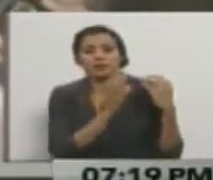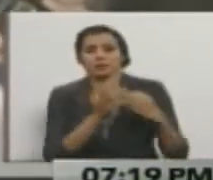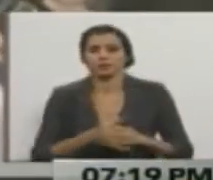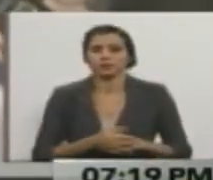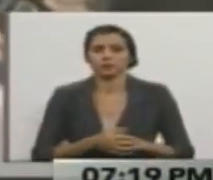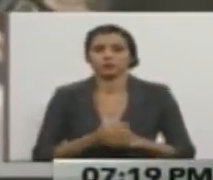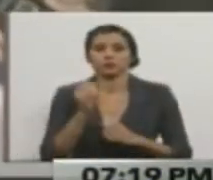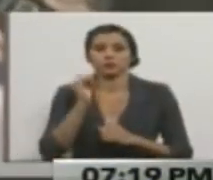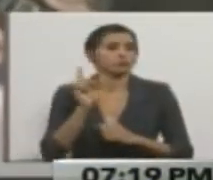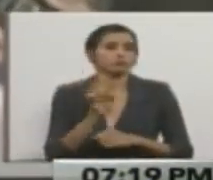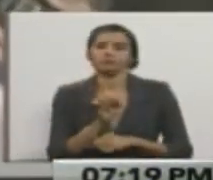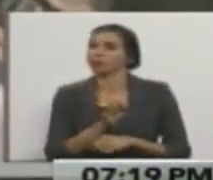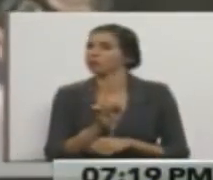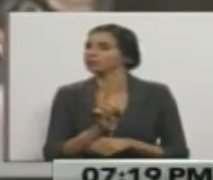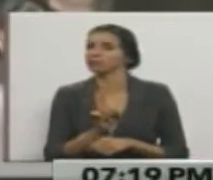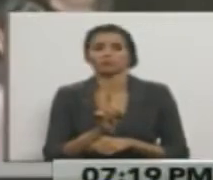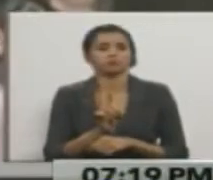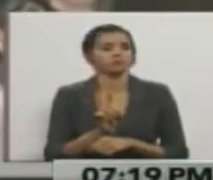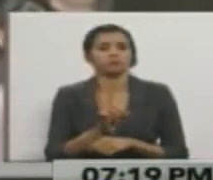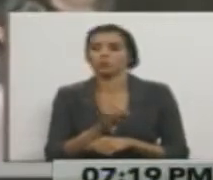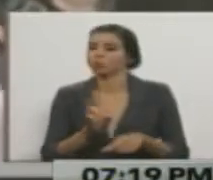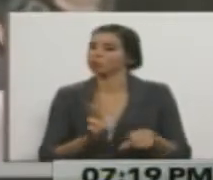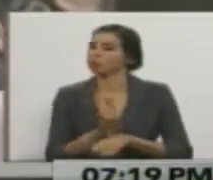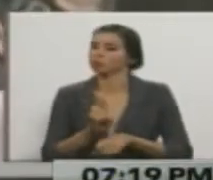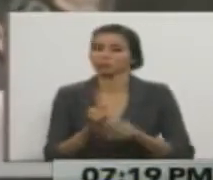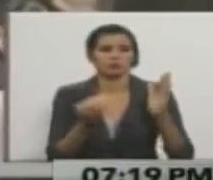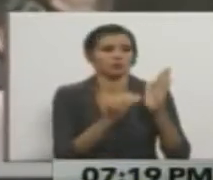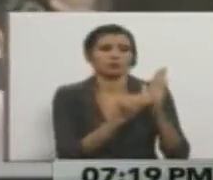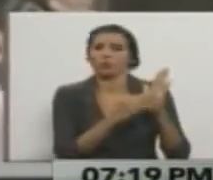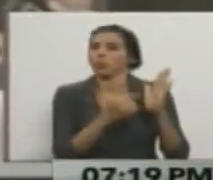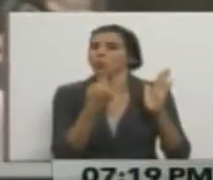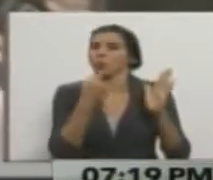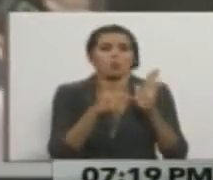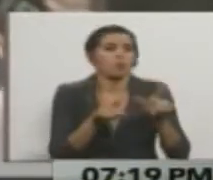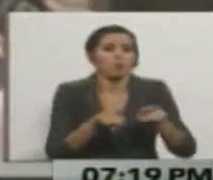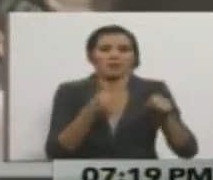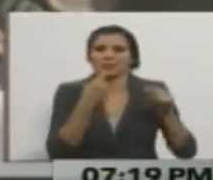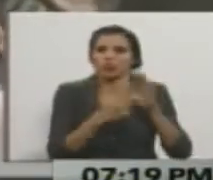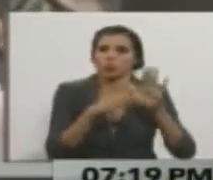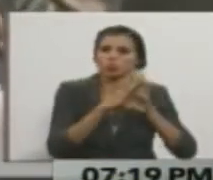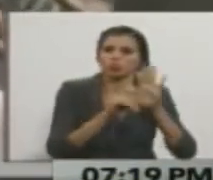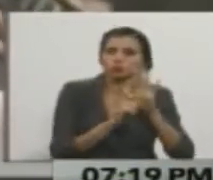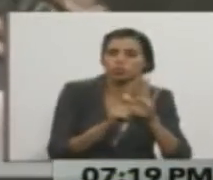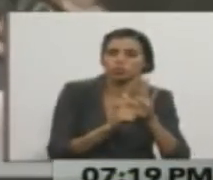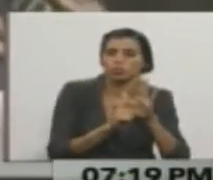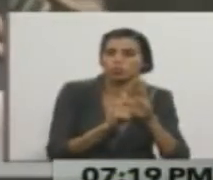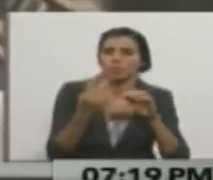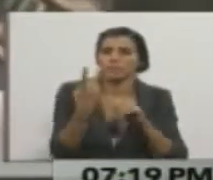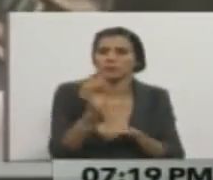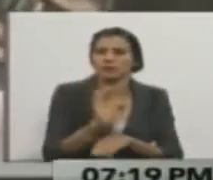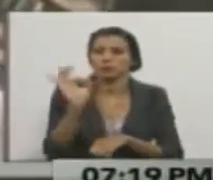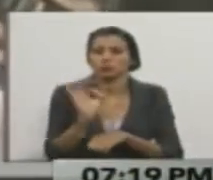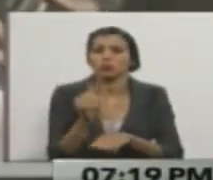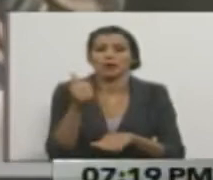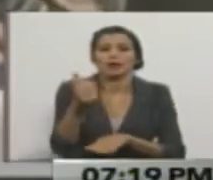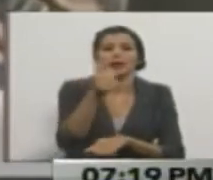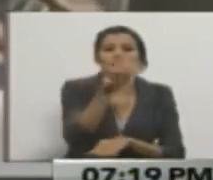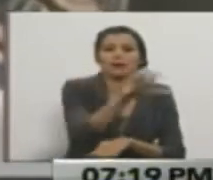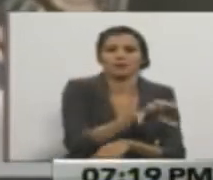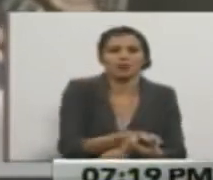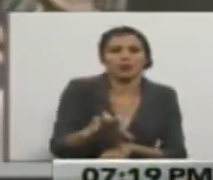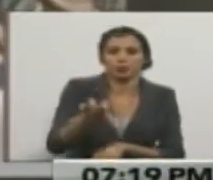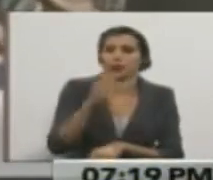fue aplicada este 20% por entidad, por estado, en el